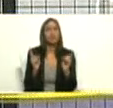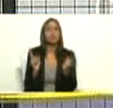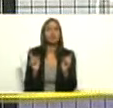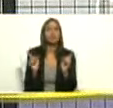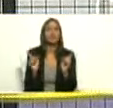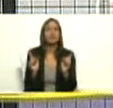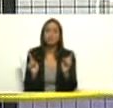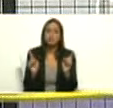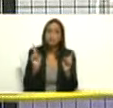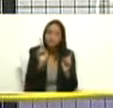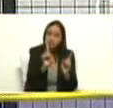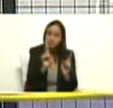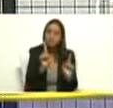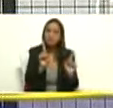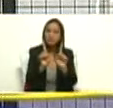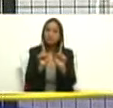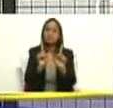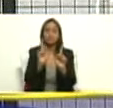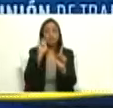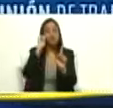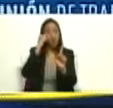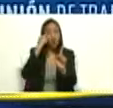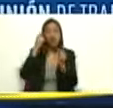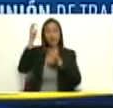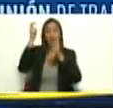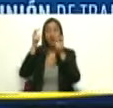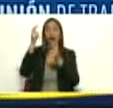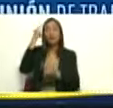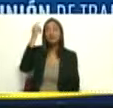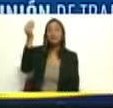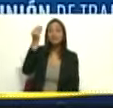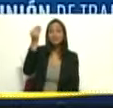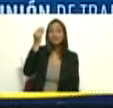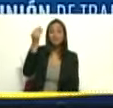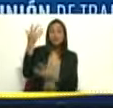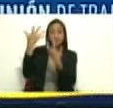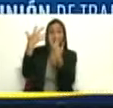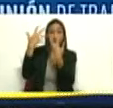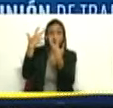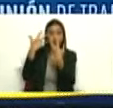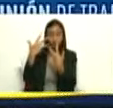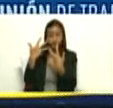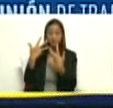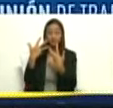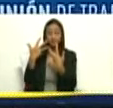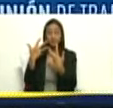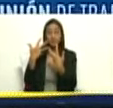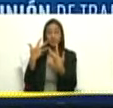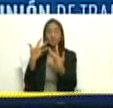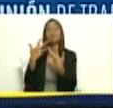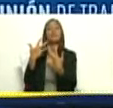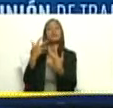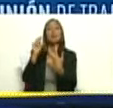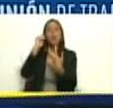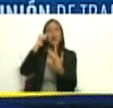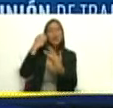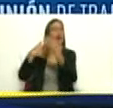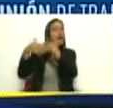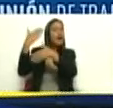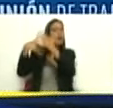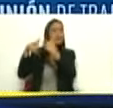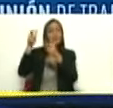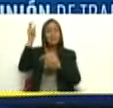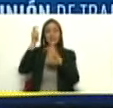así no decía el comandante Chávez si te acuerdas diosdado Jorge que nos decía el comandante Chávez a